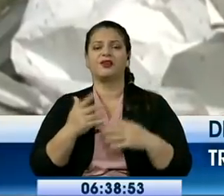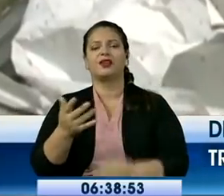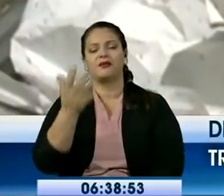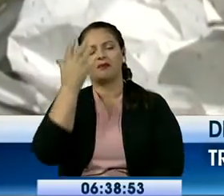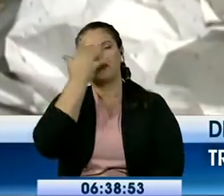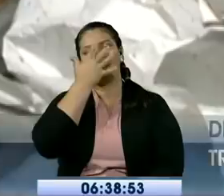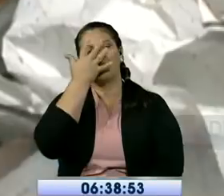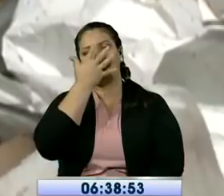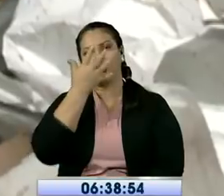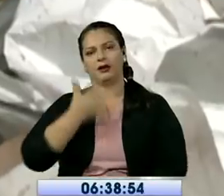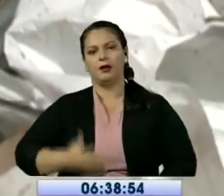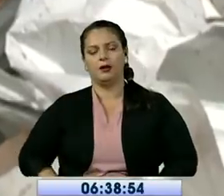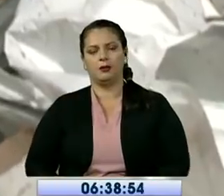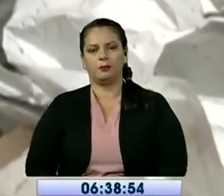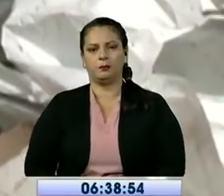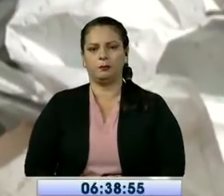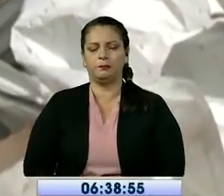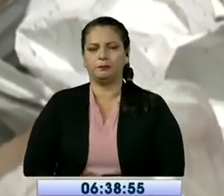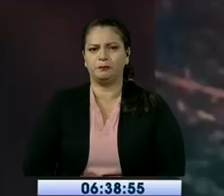Casamil.